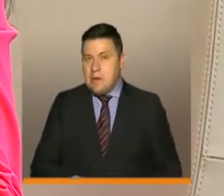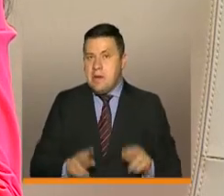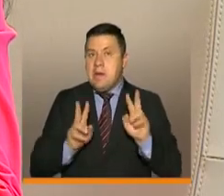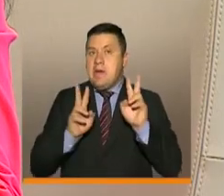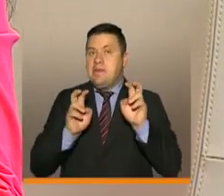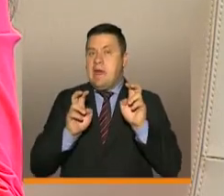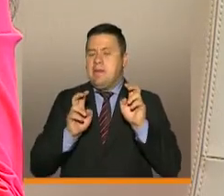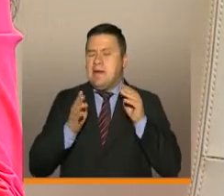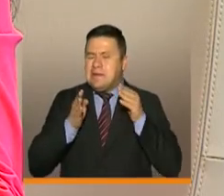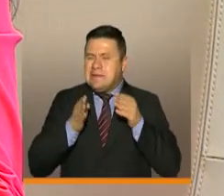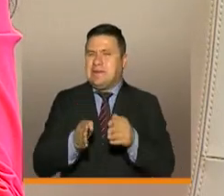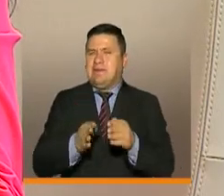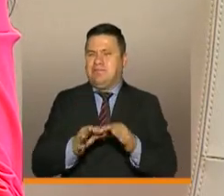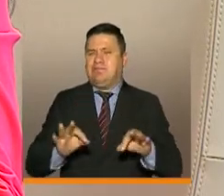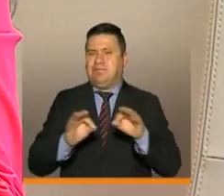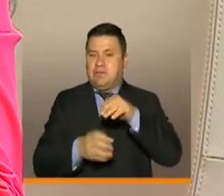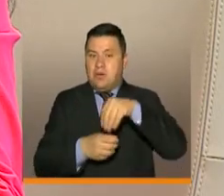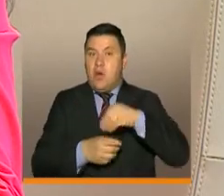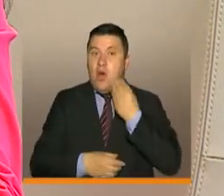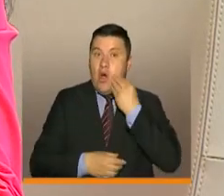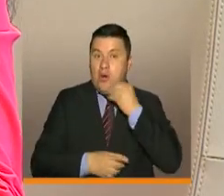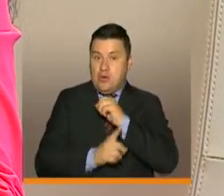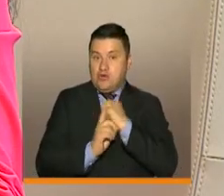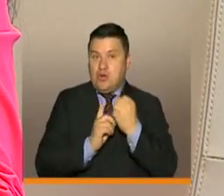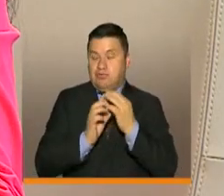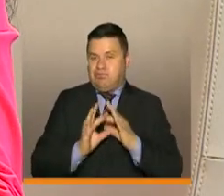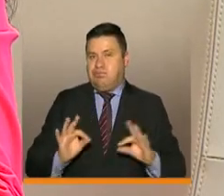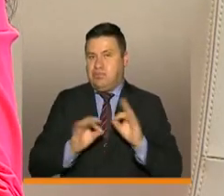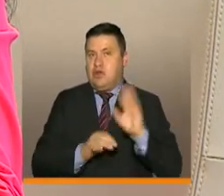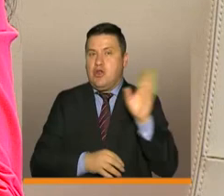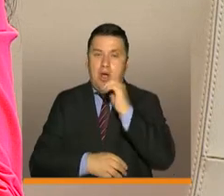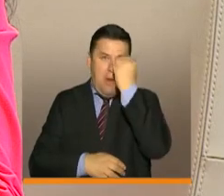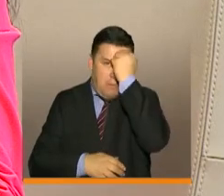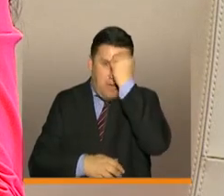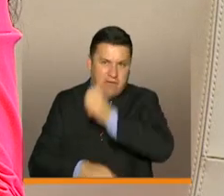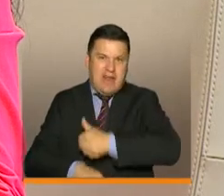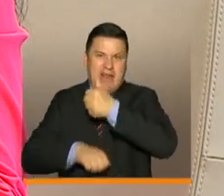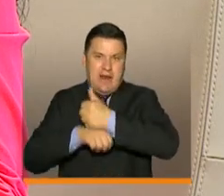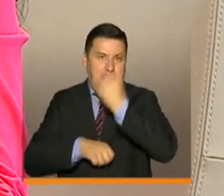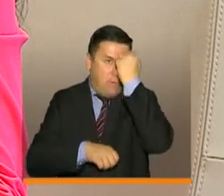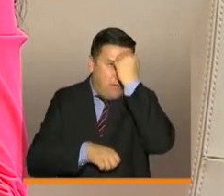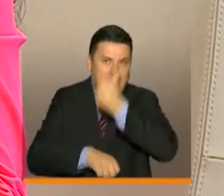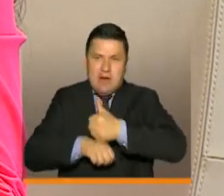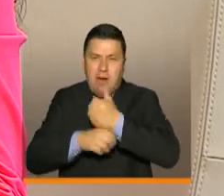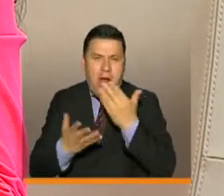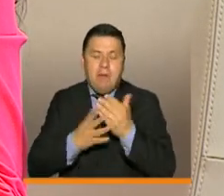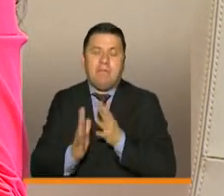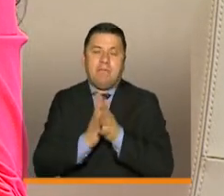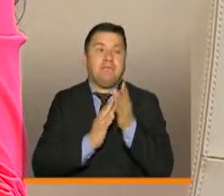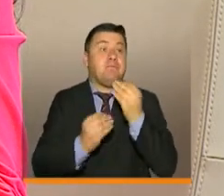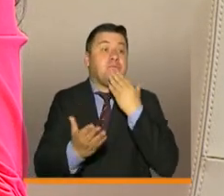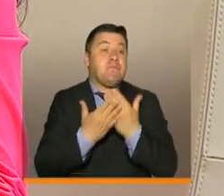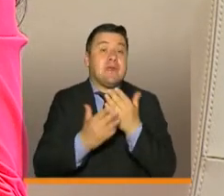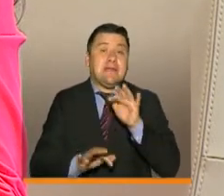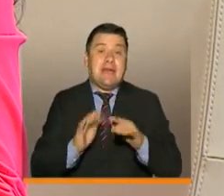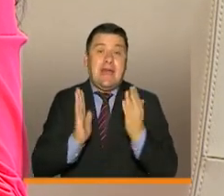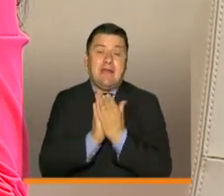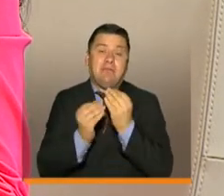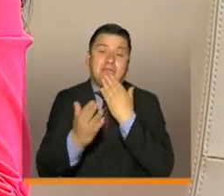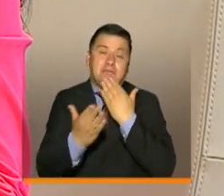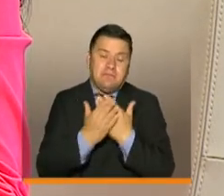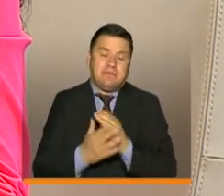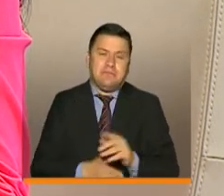tema central en el hogar, en la sociedad y para todos los maestros y rectores. Primero, presidente, un agradecimiento a las secretarías de